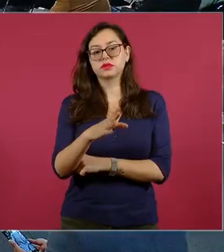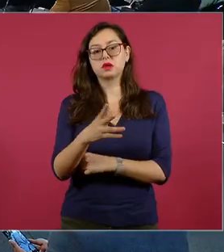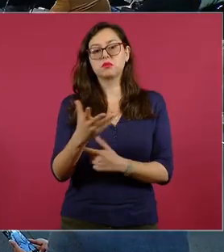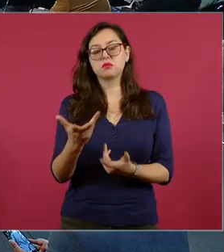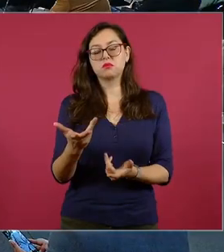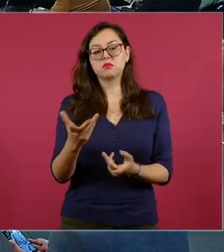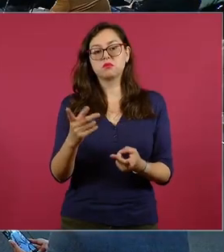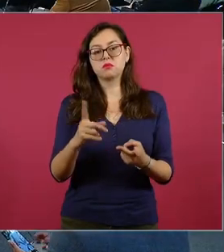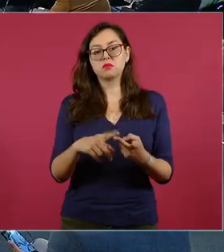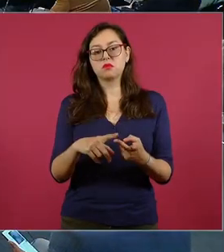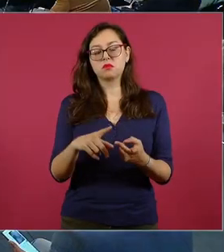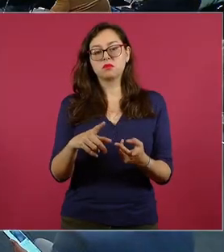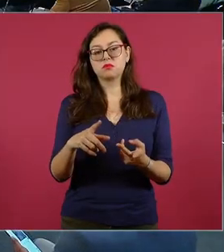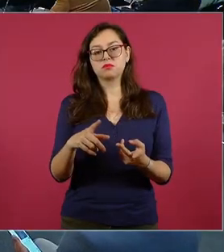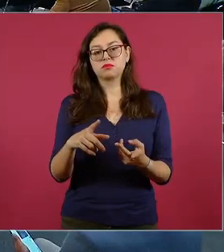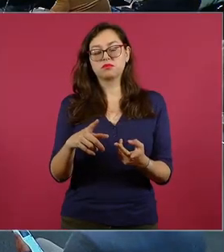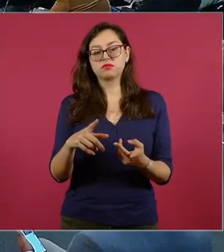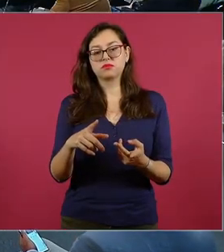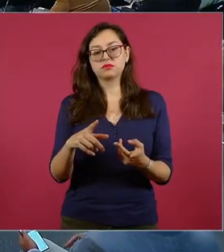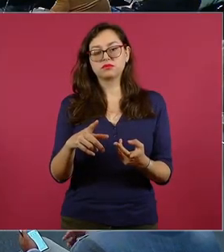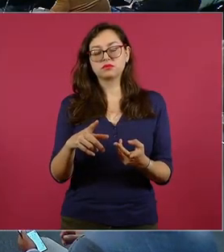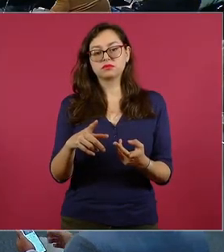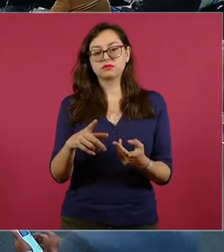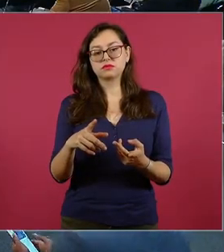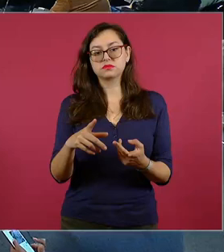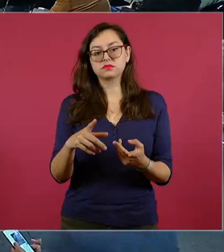Luisa María,